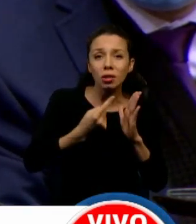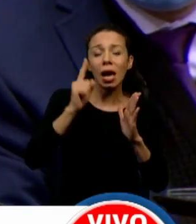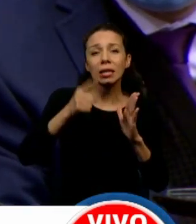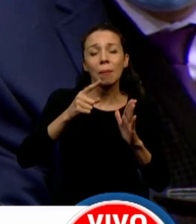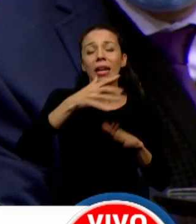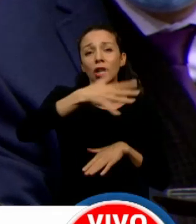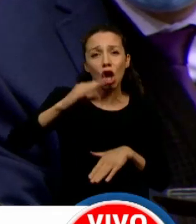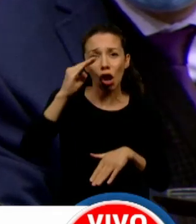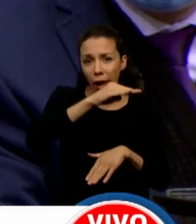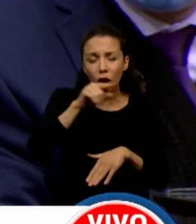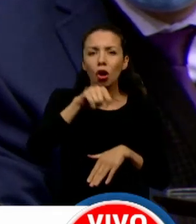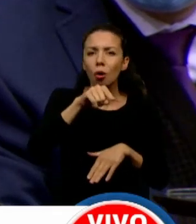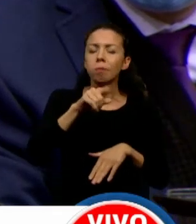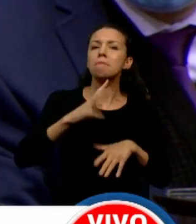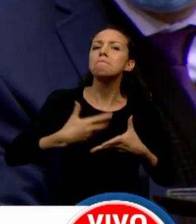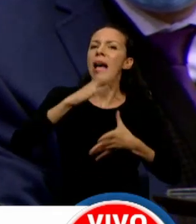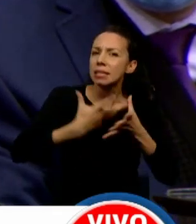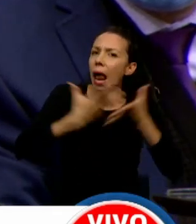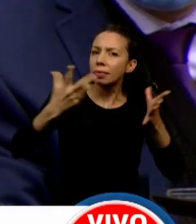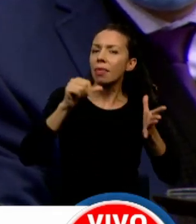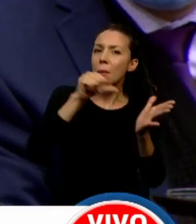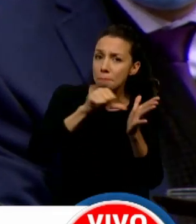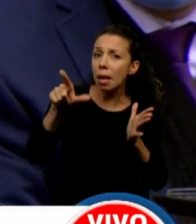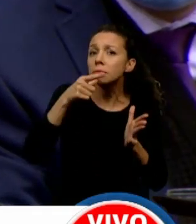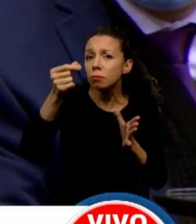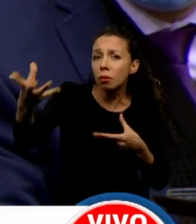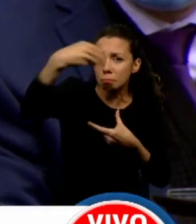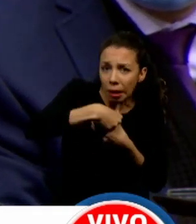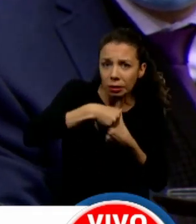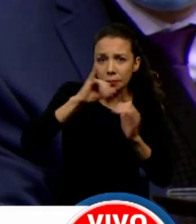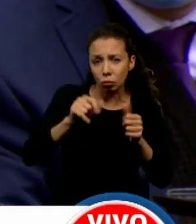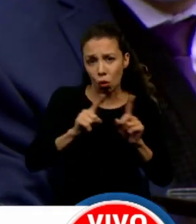la cuenca más grande del país. Muchas gracias, señor presidente. Muchas